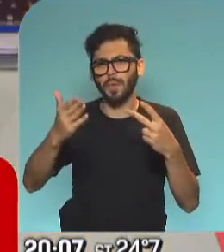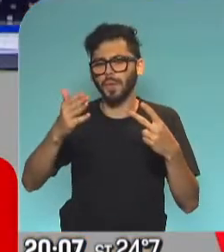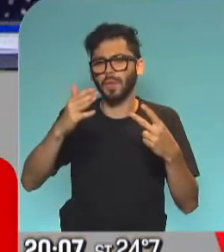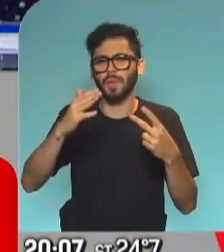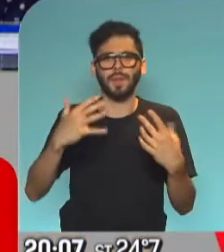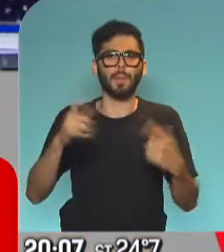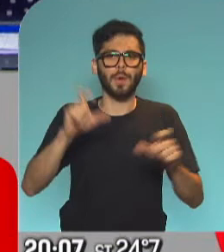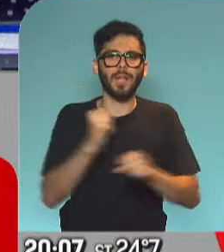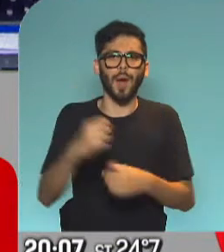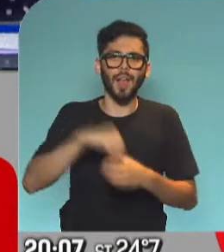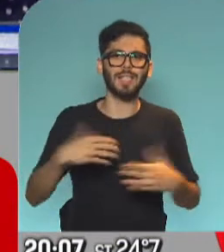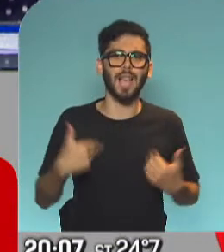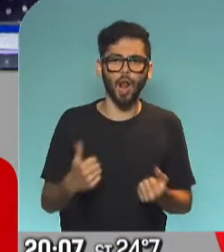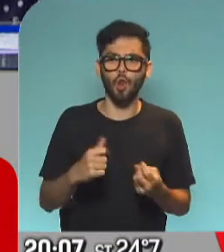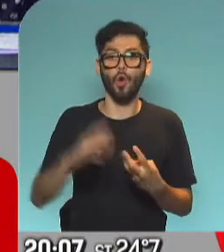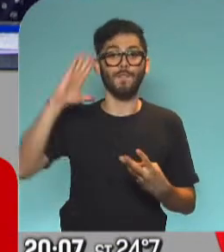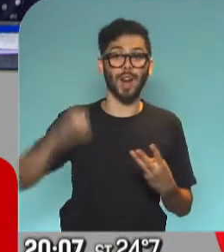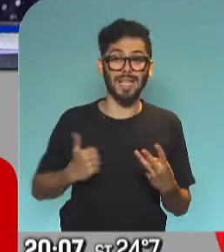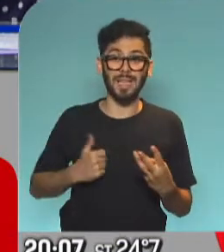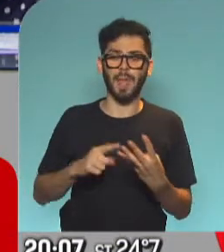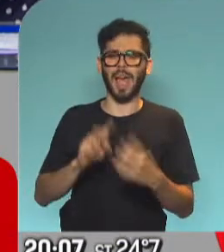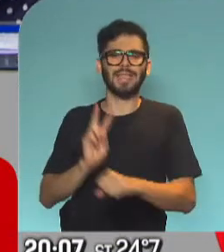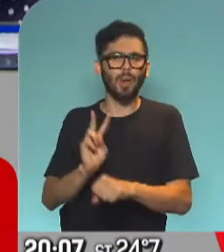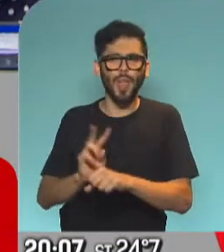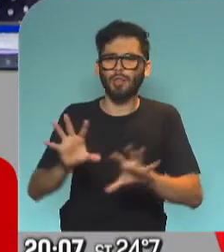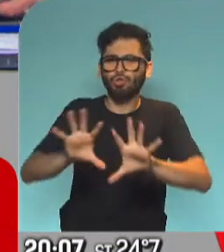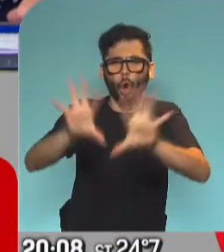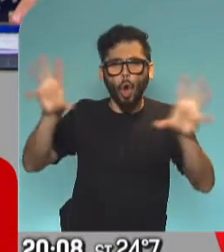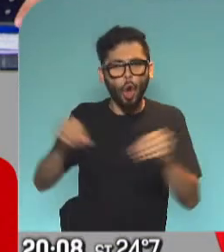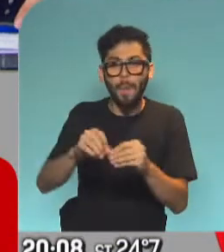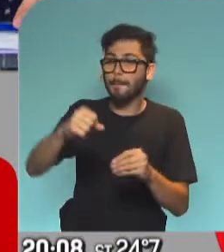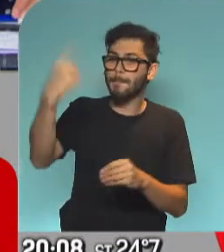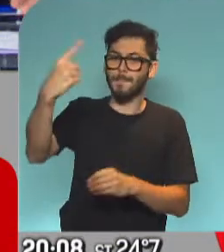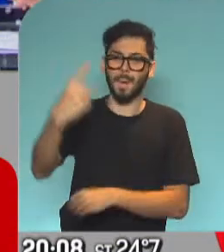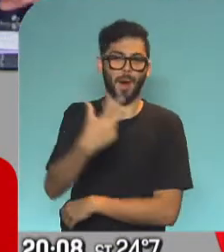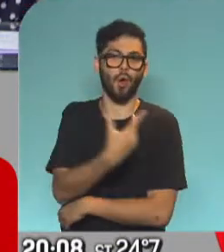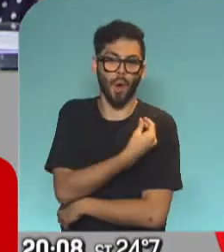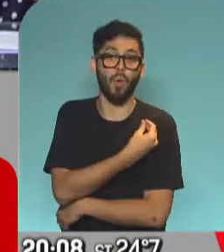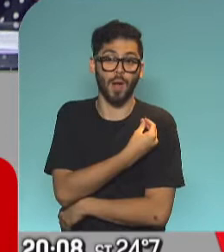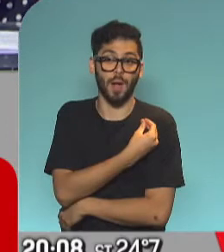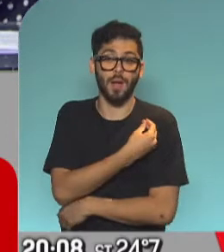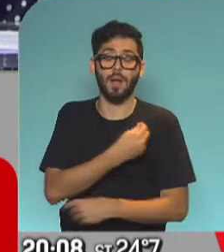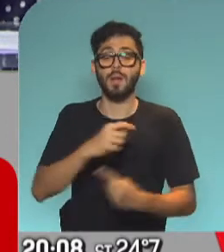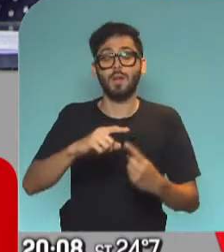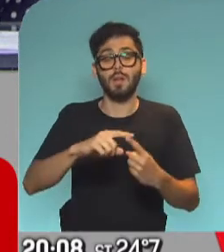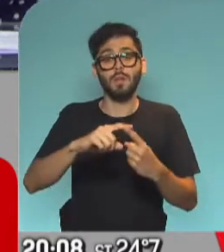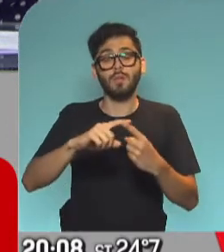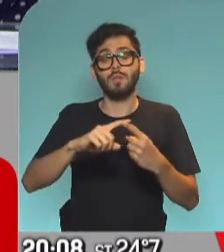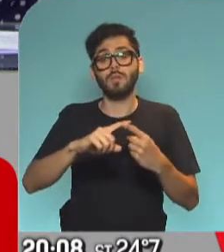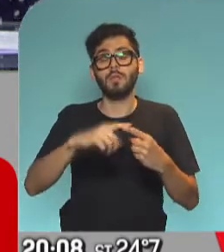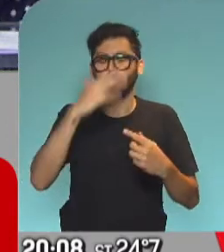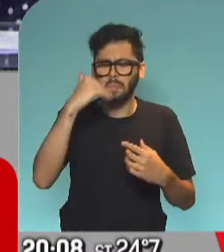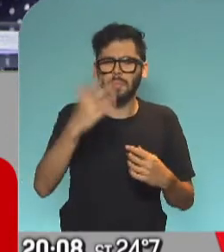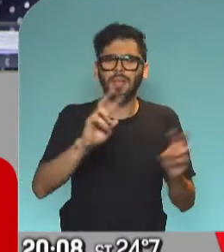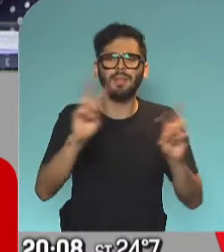docentes, salud, Fuerzas Armadas, seguridad. Todos ellos van a tener que estar vacunados en primera instancia. Y después, tema de las